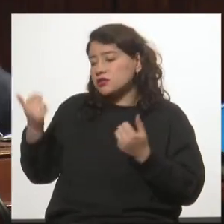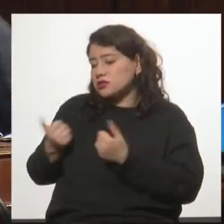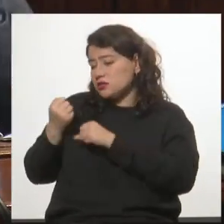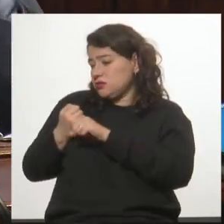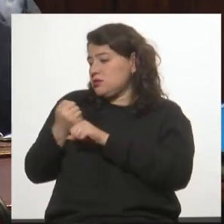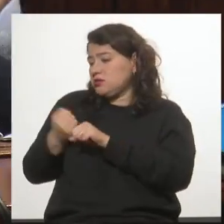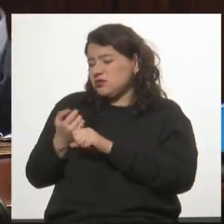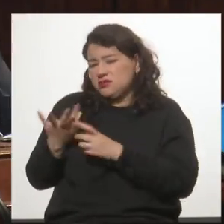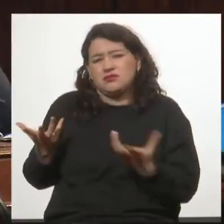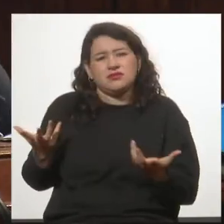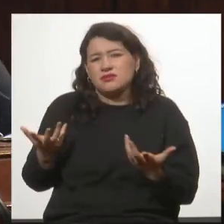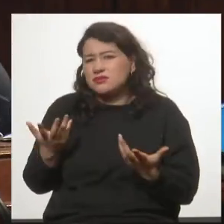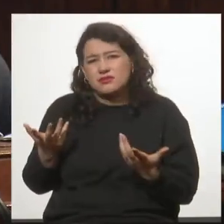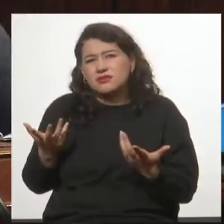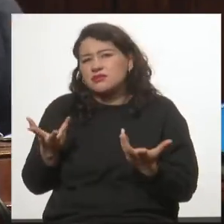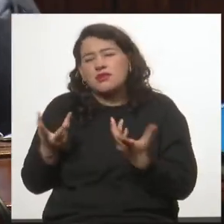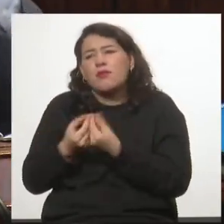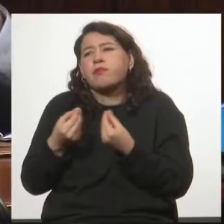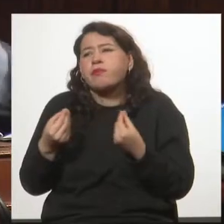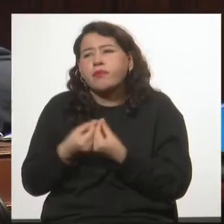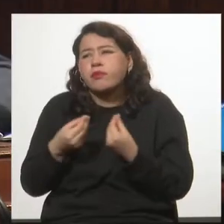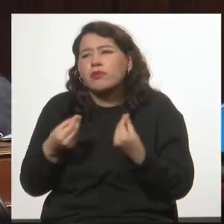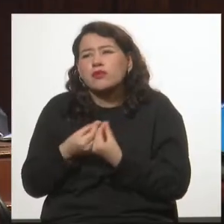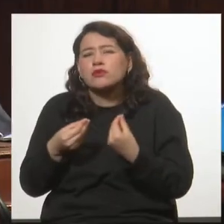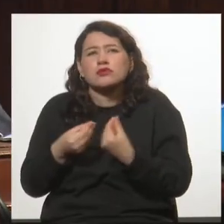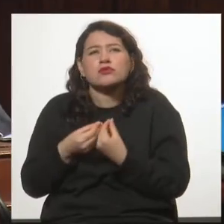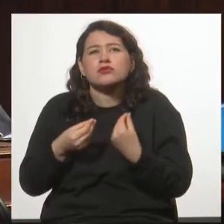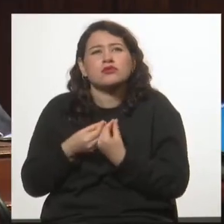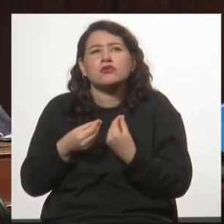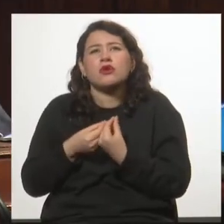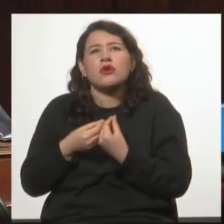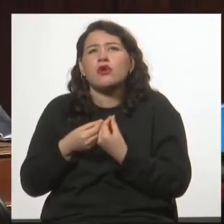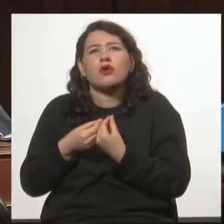repleto de inexactitudes